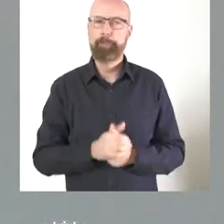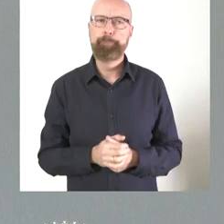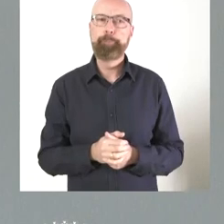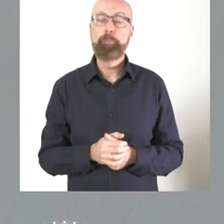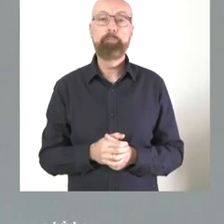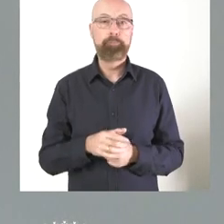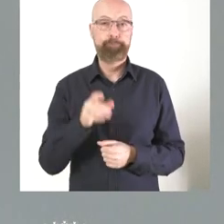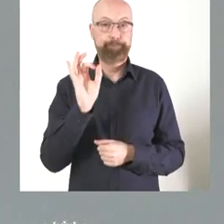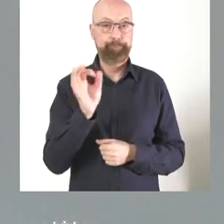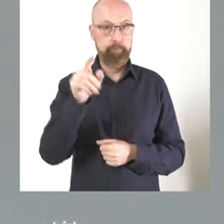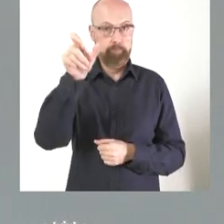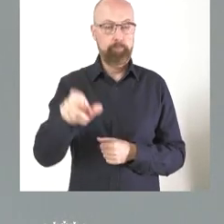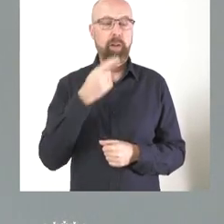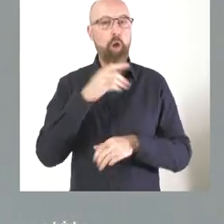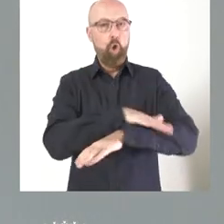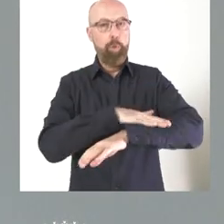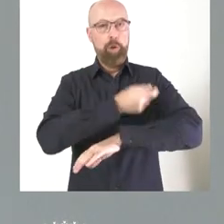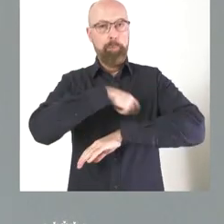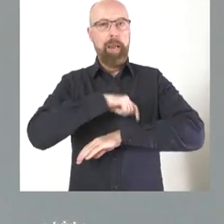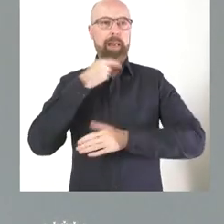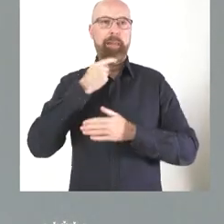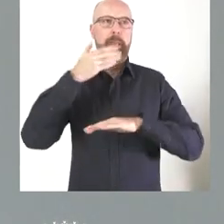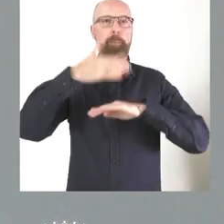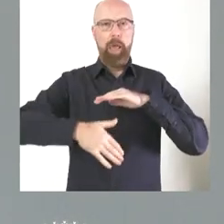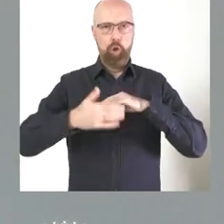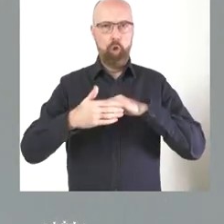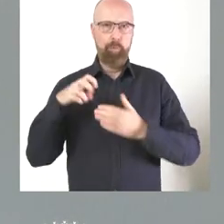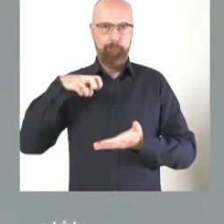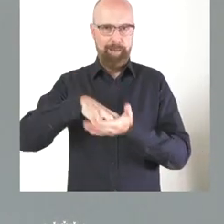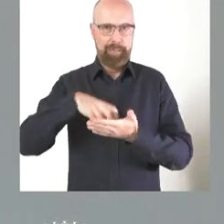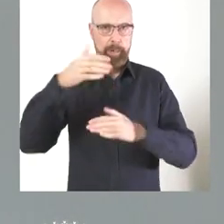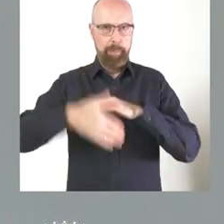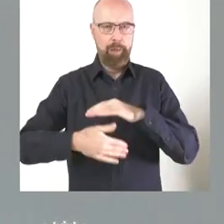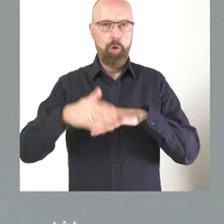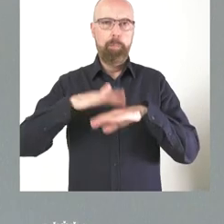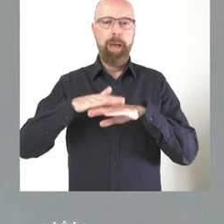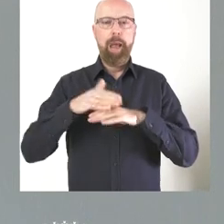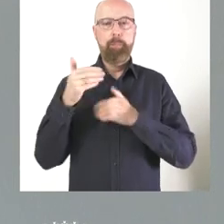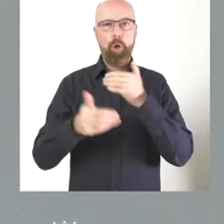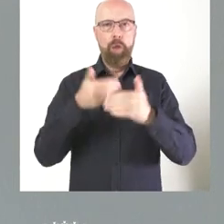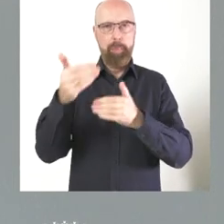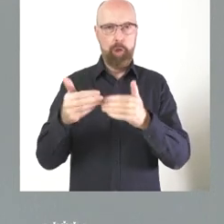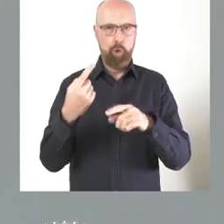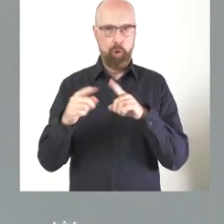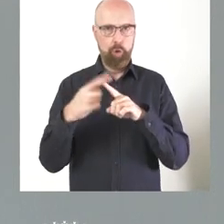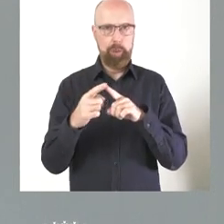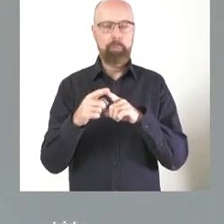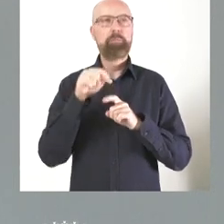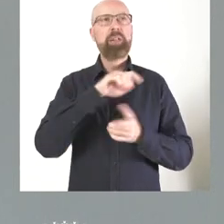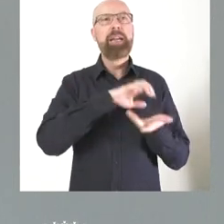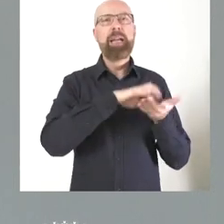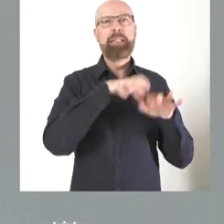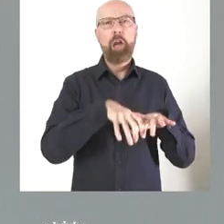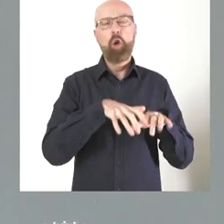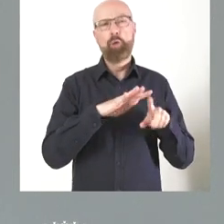señala el gobierno de España fijó una fecha límite una fecha de finalización de una serie de Procedimientos castillero tenemos más